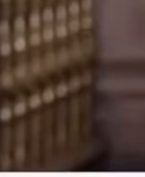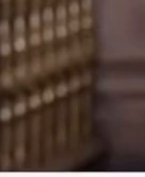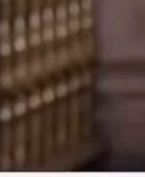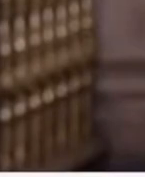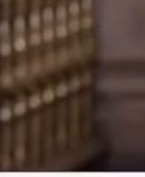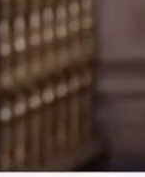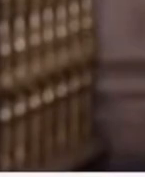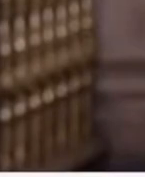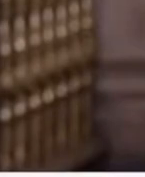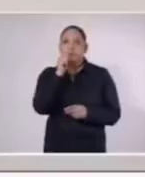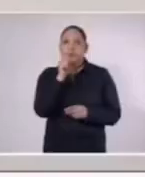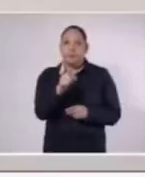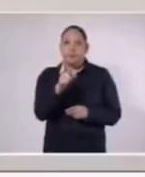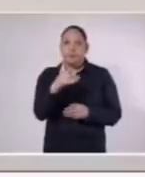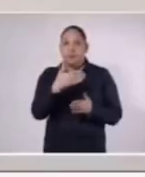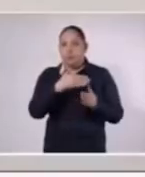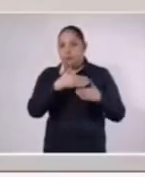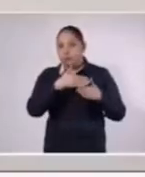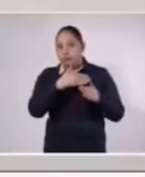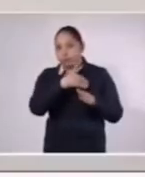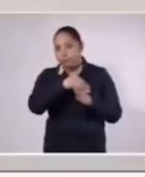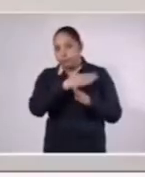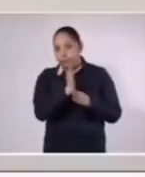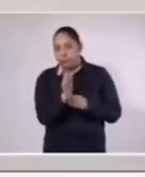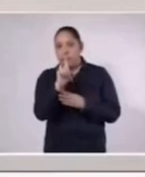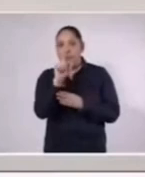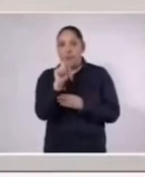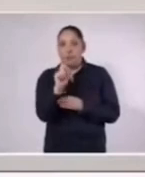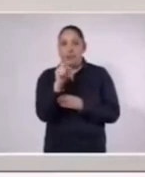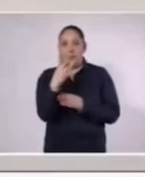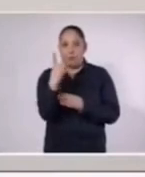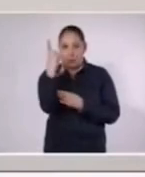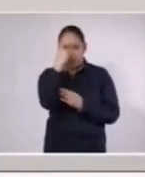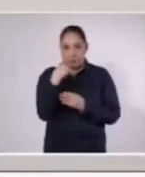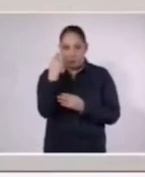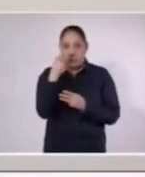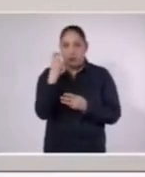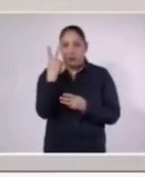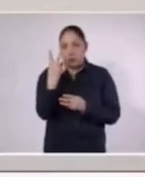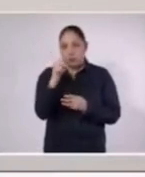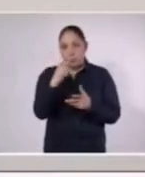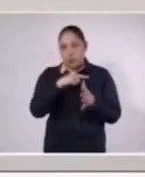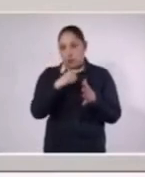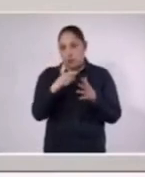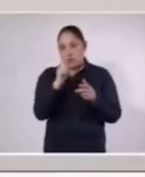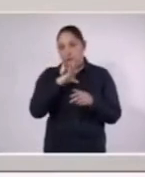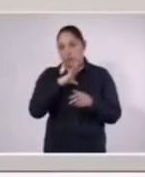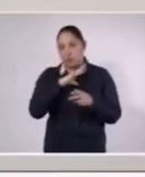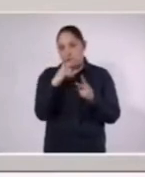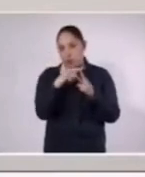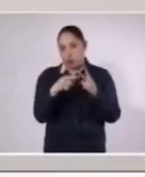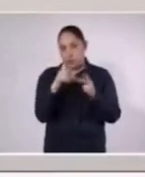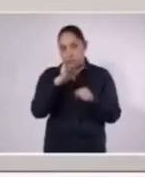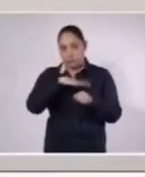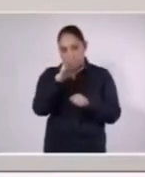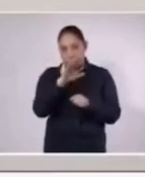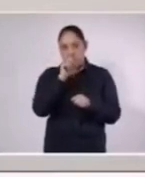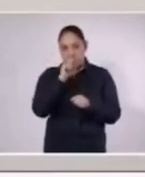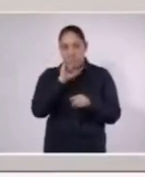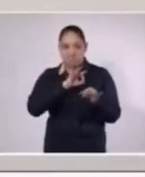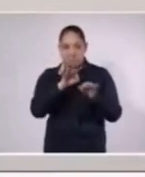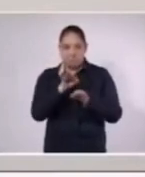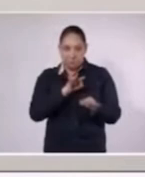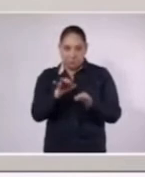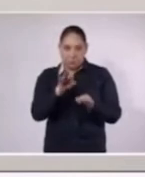protocolo. Ahora también la decisión de evadir la disculpa había sido por recomendación de Néstor Vargas Solano, consejero jurídico de la